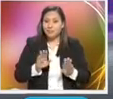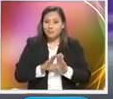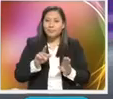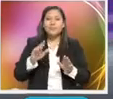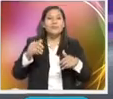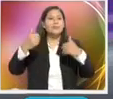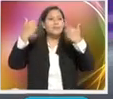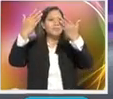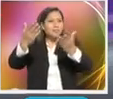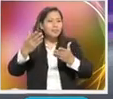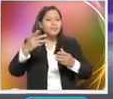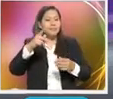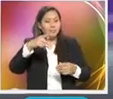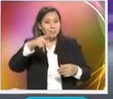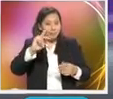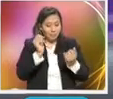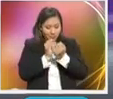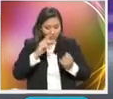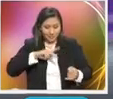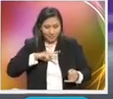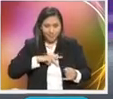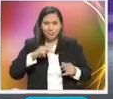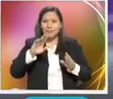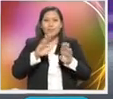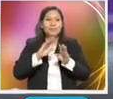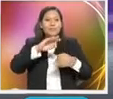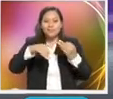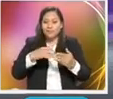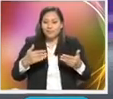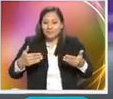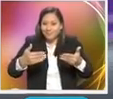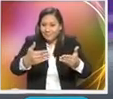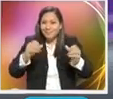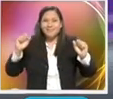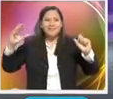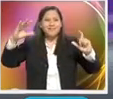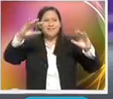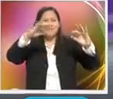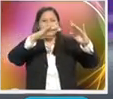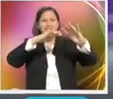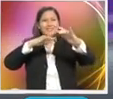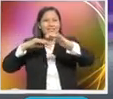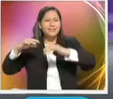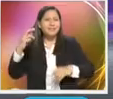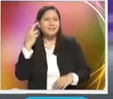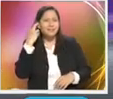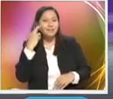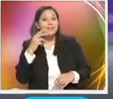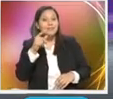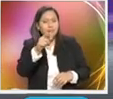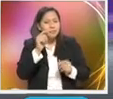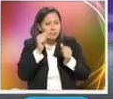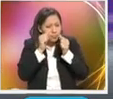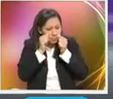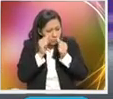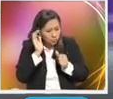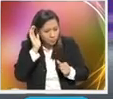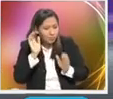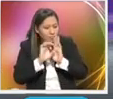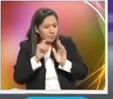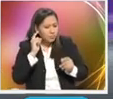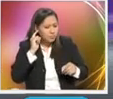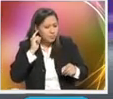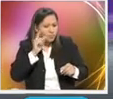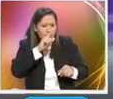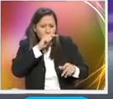que compartimos simultáneamente, ¿no? Con nuestro ambiente, porque así como escuchamos quizá un pájaro,